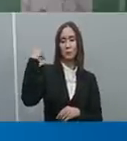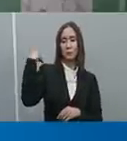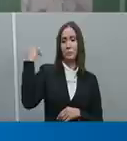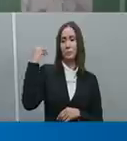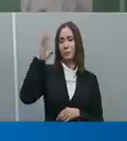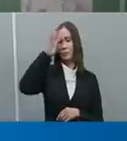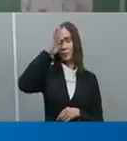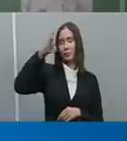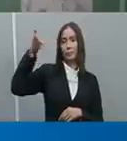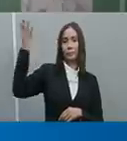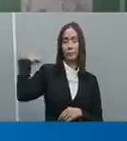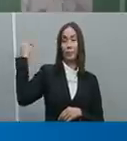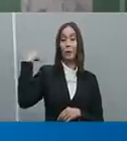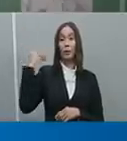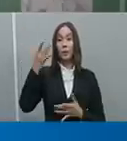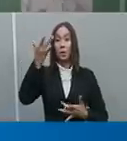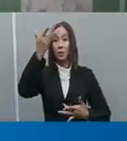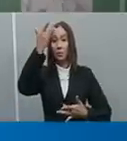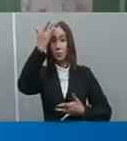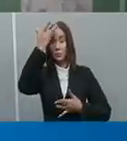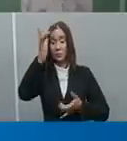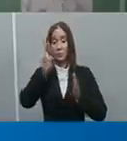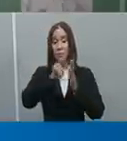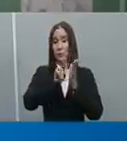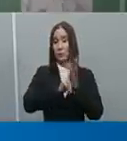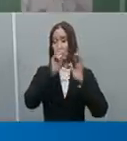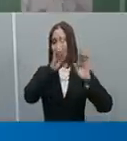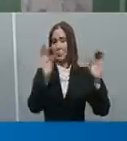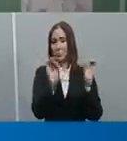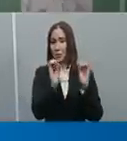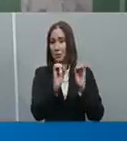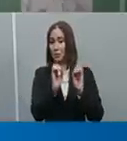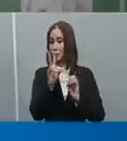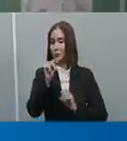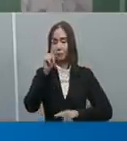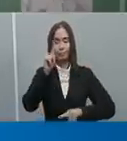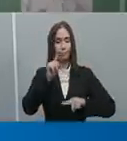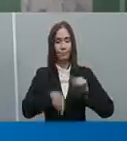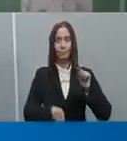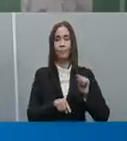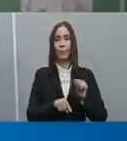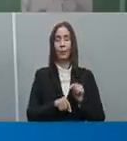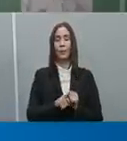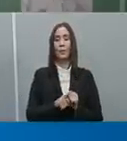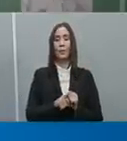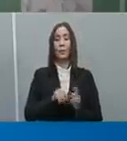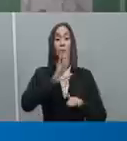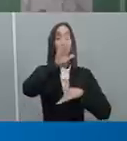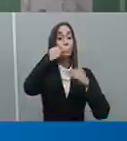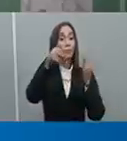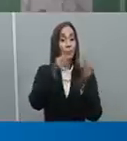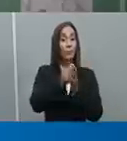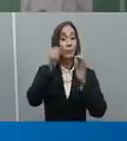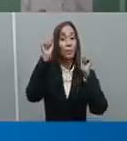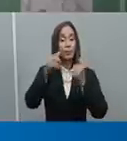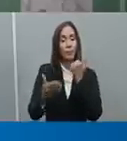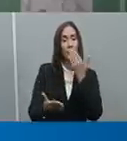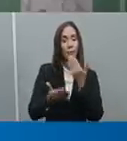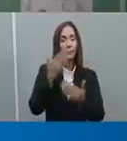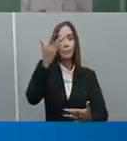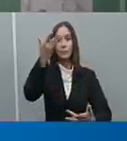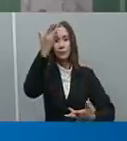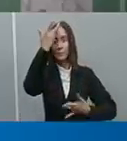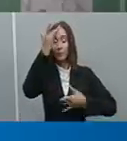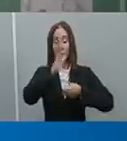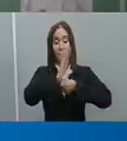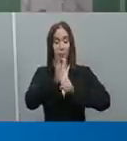desconocimiento, ignoran las recomendaciones. Créanme, no hay nadie inmune a este virus. Y en este